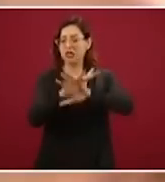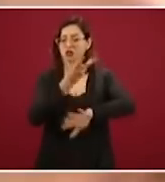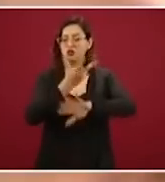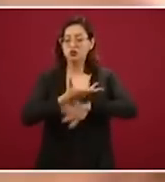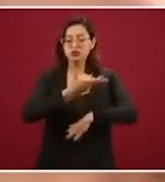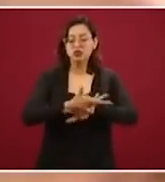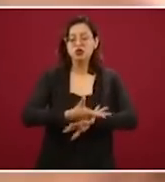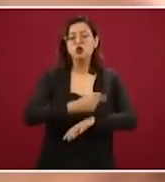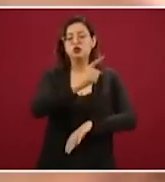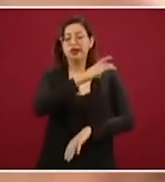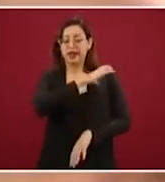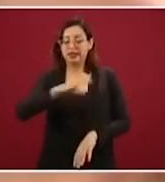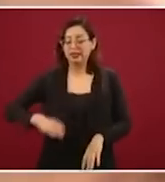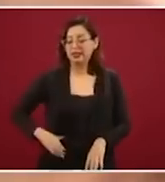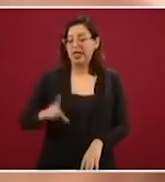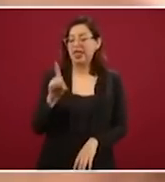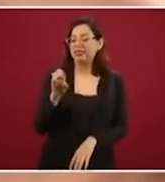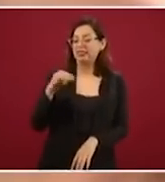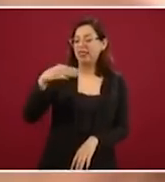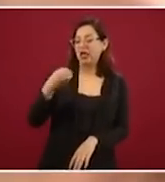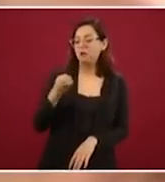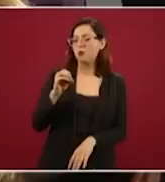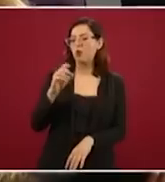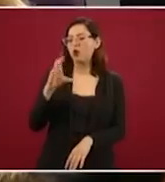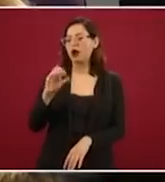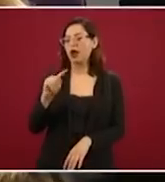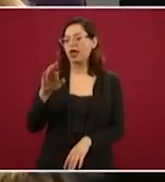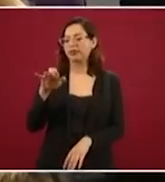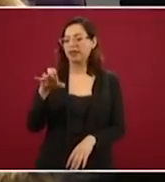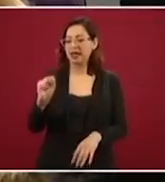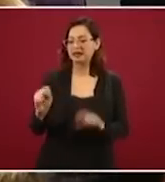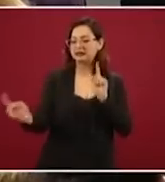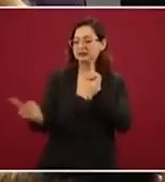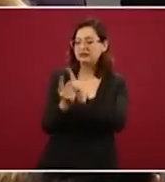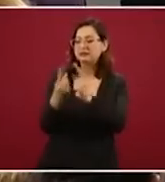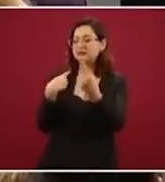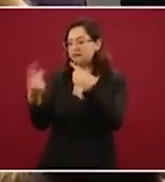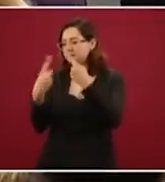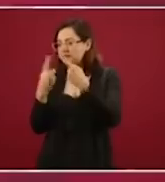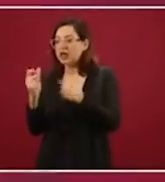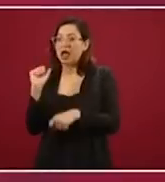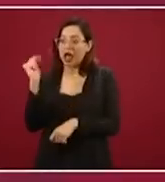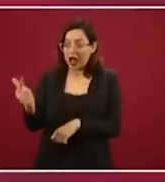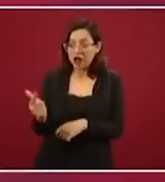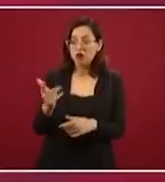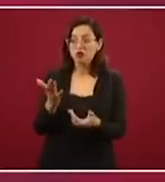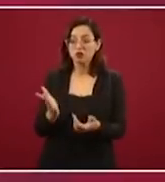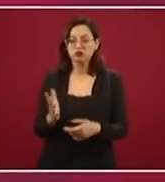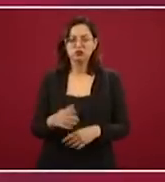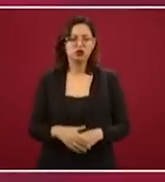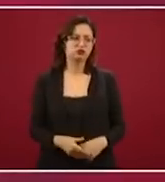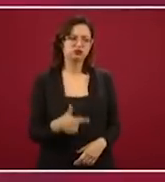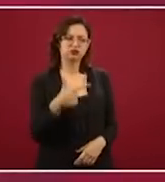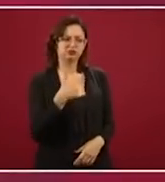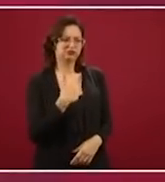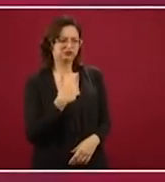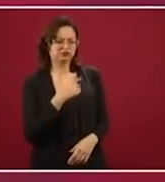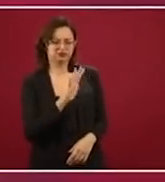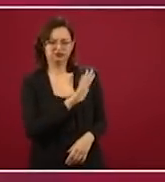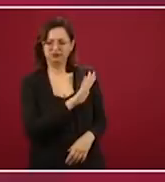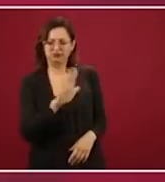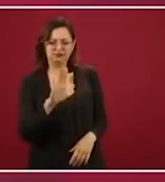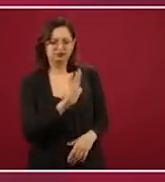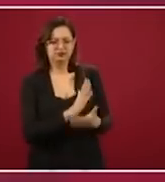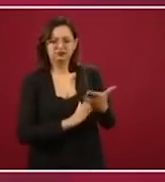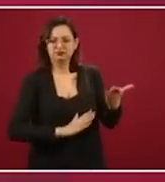Unidos. ¿Estaría dispuesto usted a dialogar con ellos? No voy a intervenir en